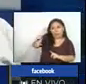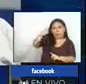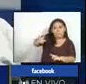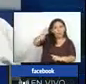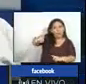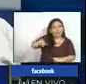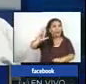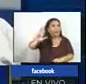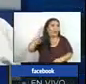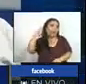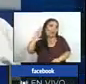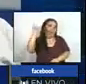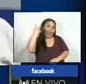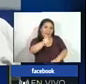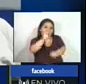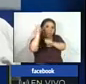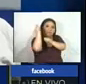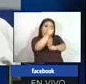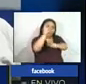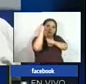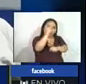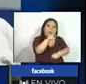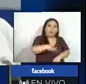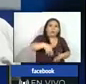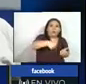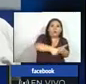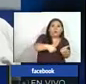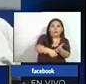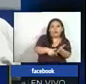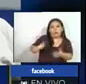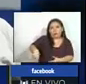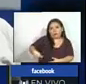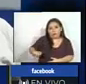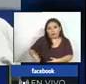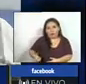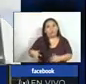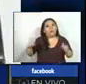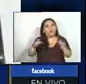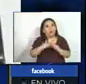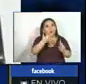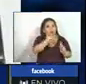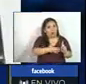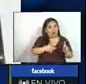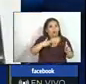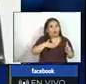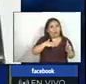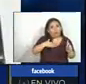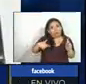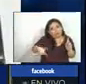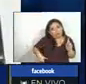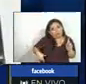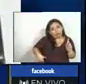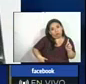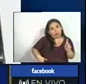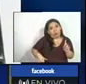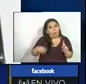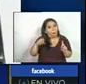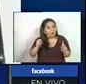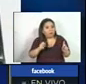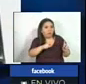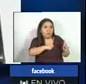personas que se manifestaron frente a la Alcaldía de Soyapango. Se le atribuye además el delito de tenencia, de portación o conducción ilegal o